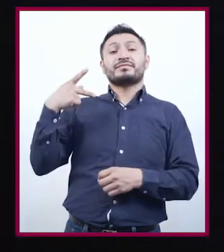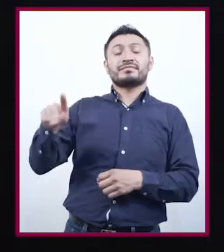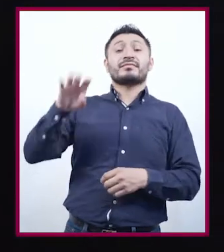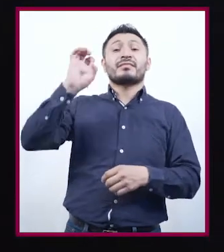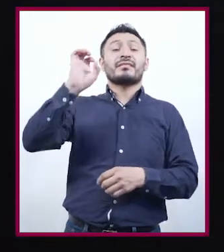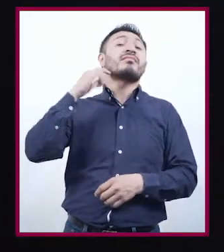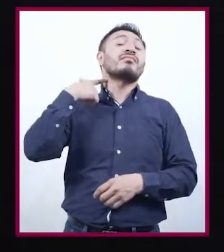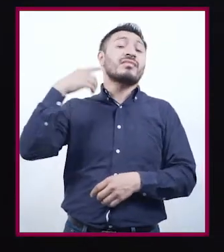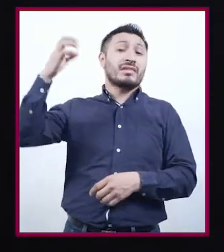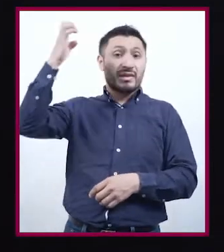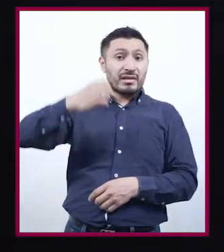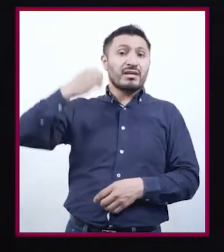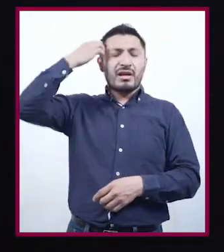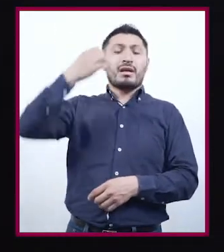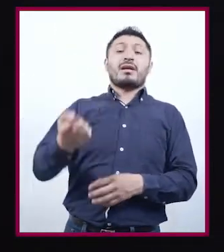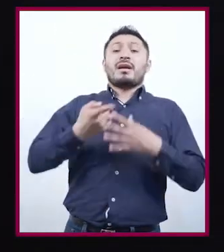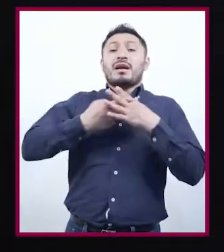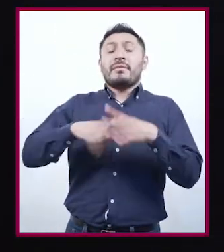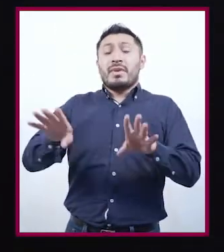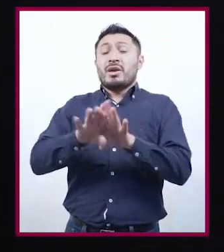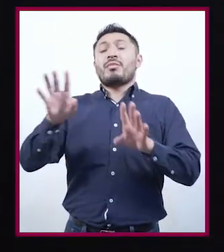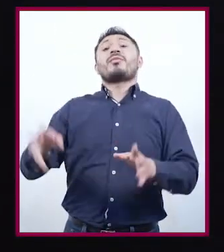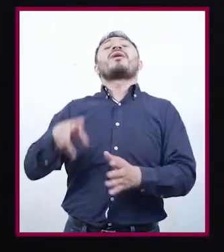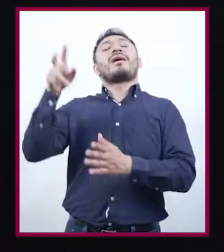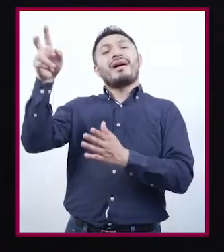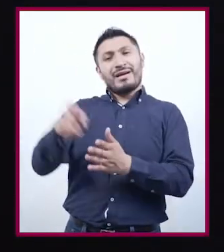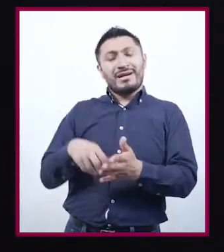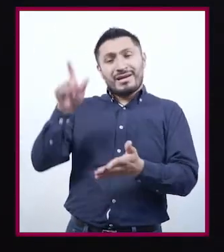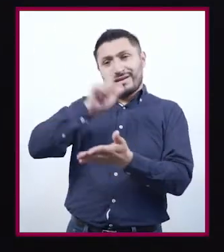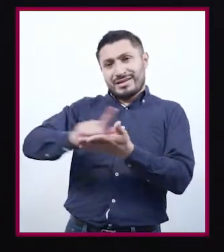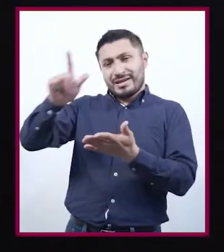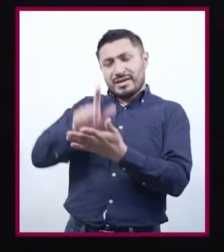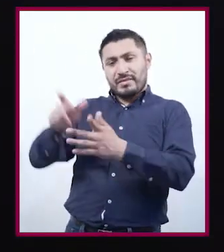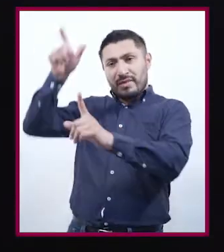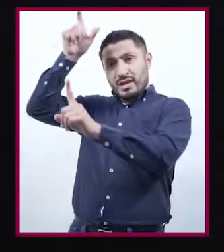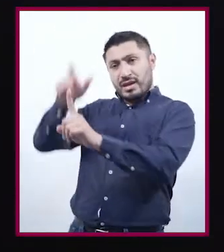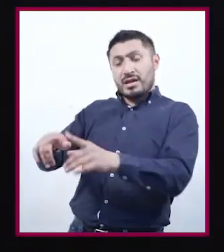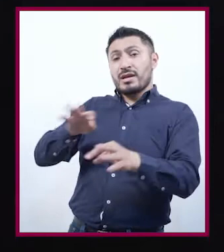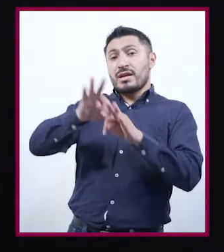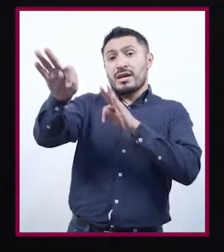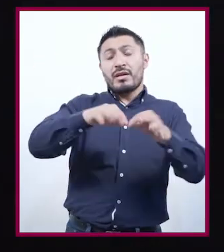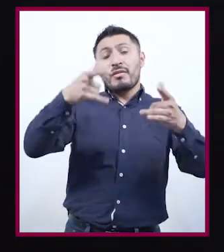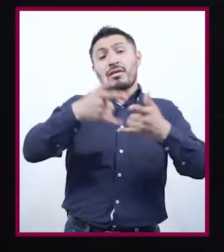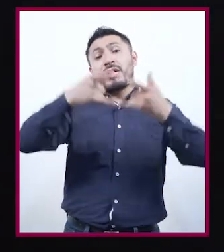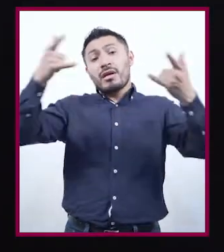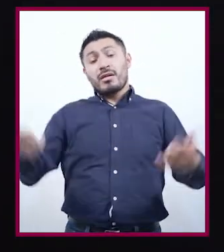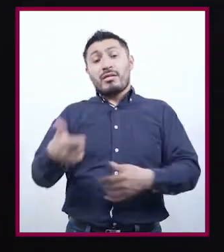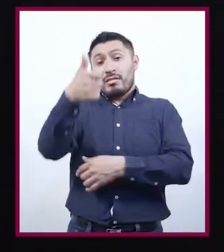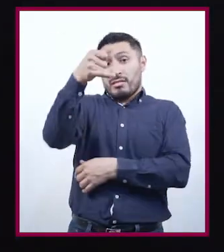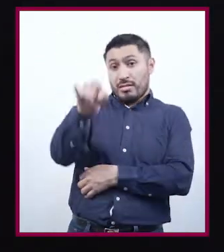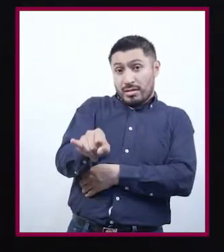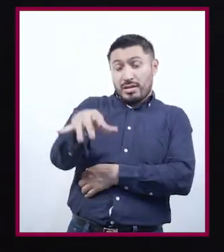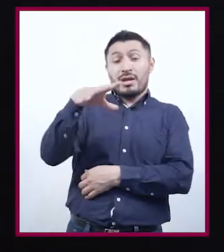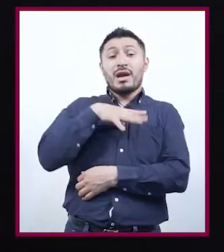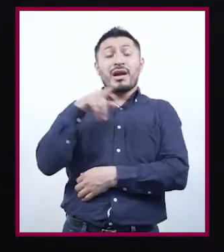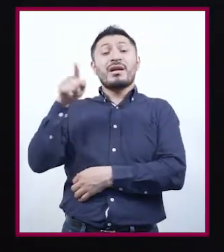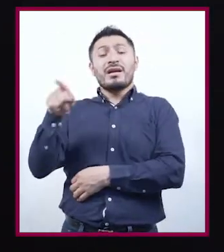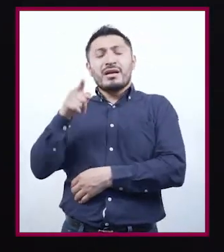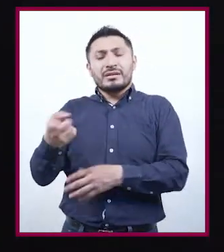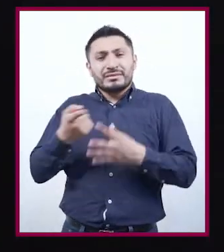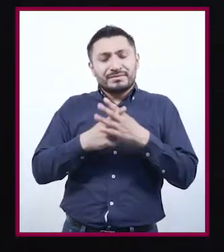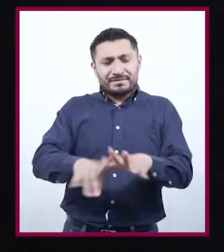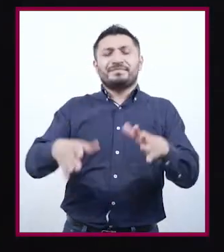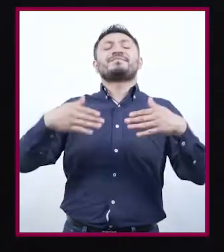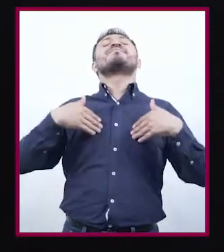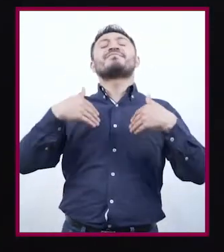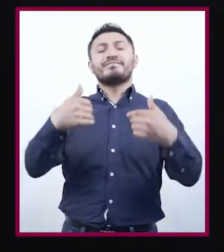la figura del ex emperador ha comenzado a ser reivindicada mediante el trabajo de los historiadores, y de esta forma es